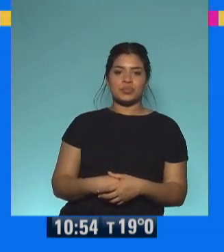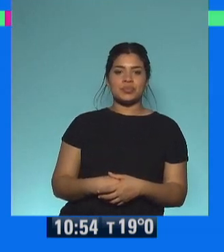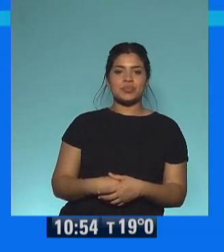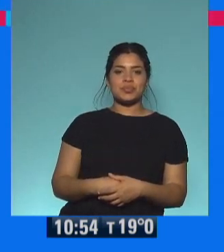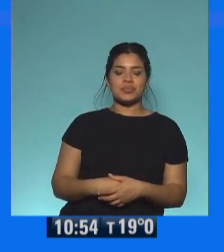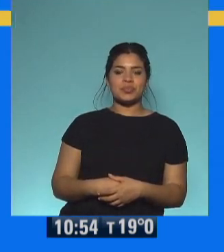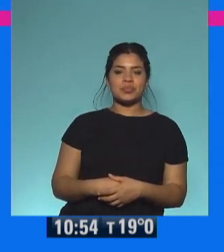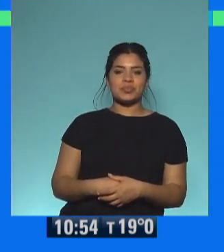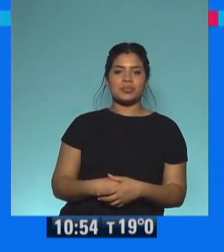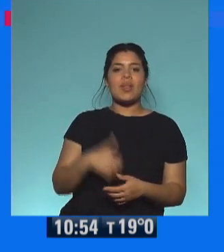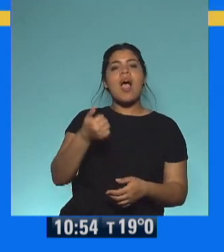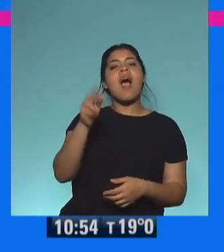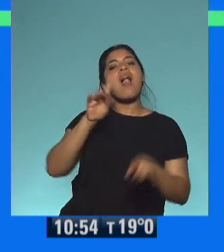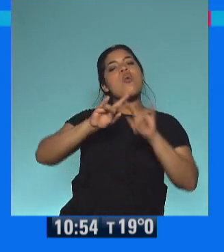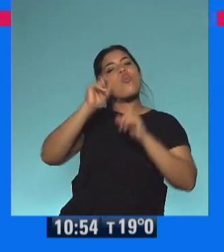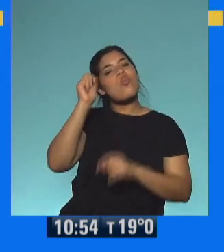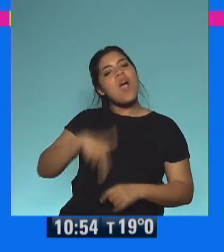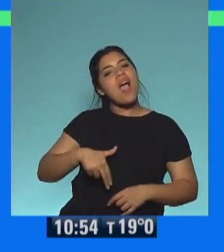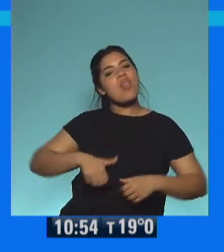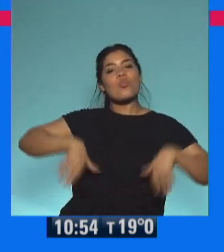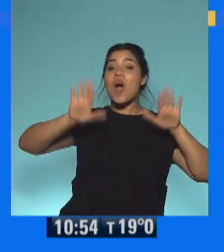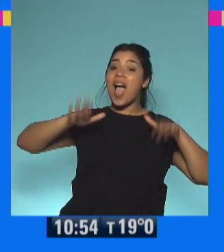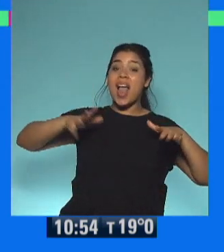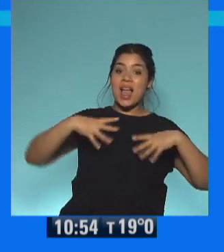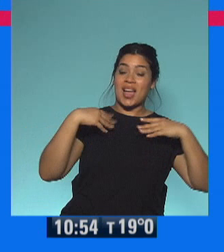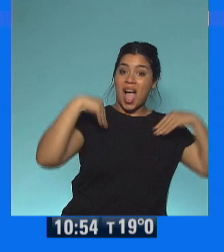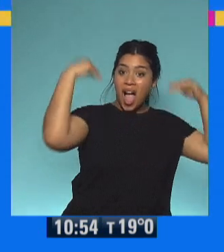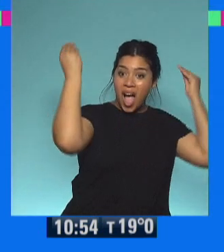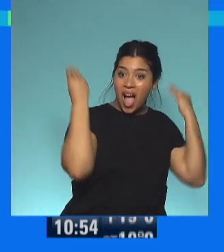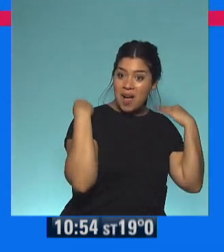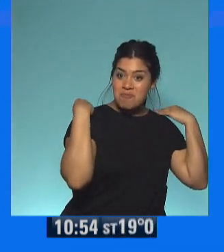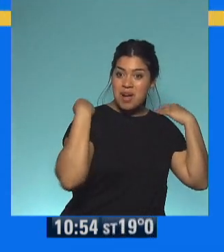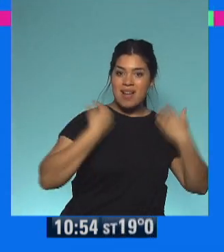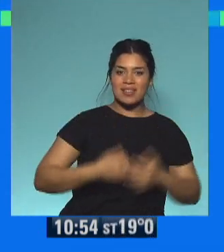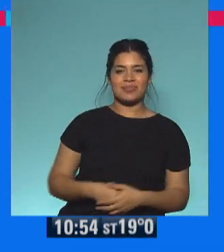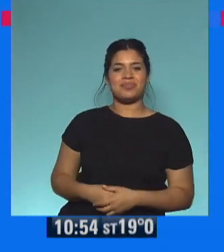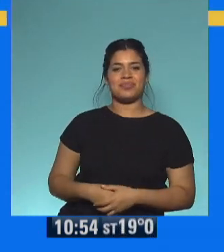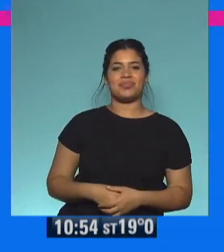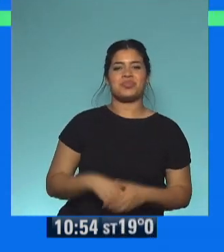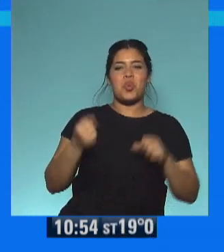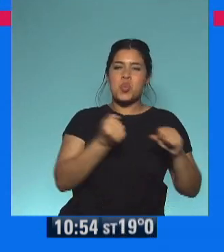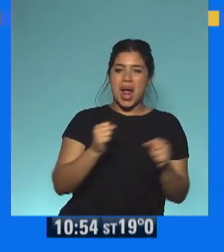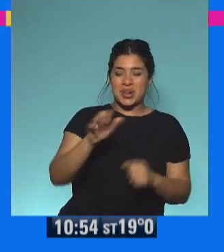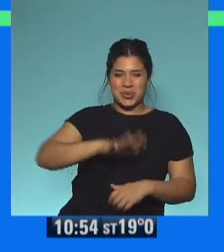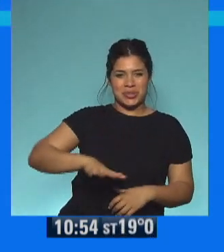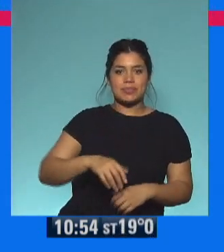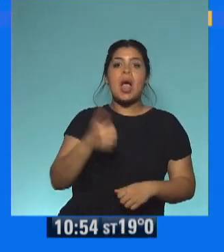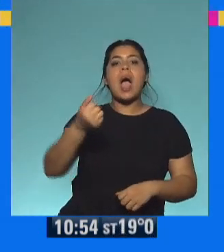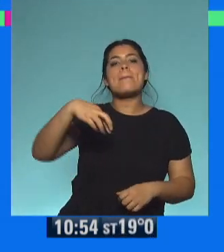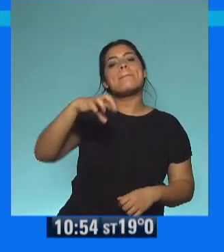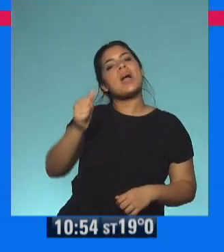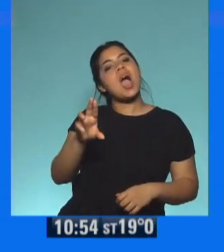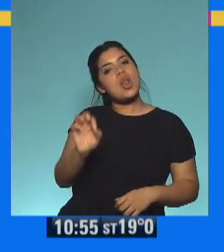Leonardo. Arwen, a ver, volando con capa. Desde Bariloche. Amparo dice,